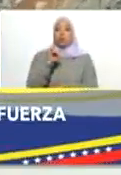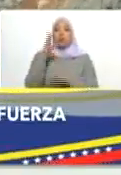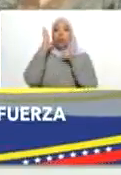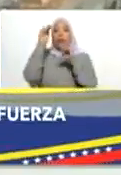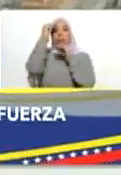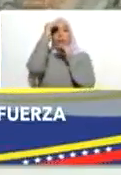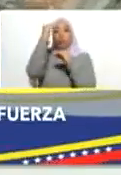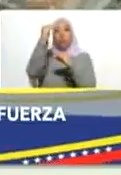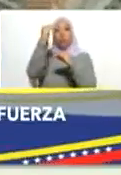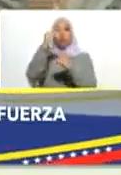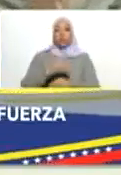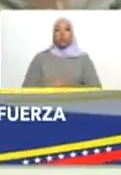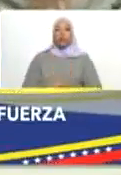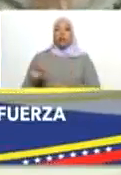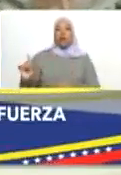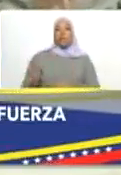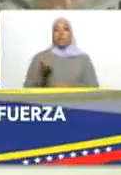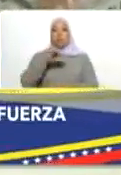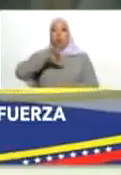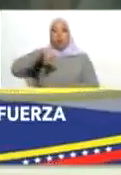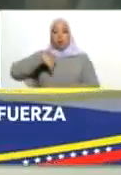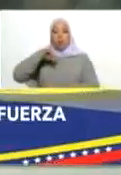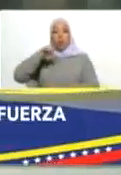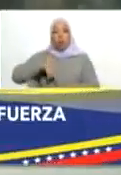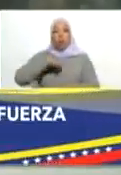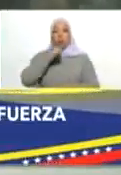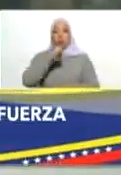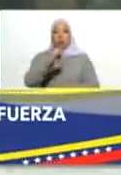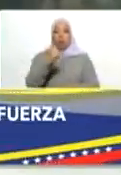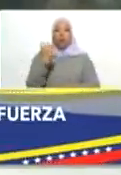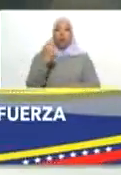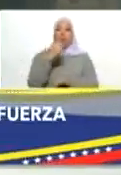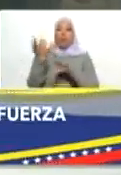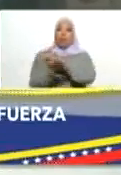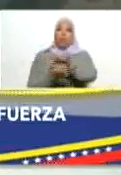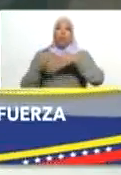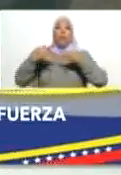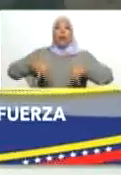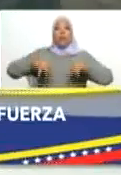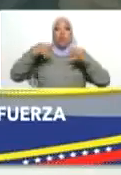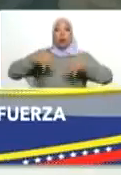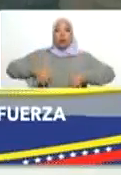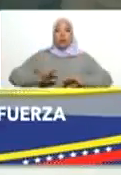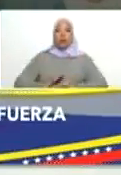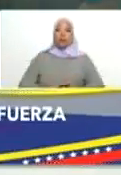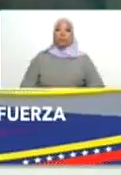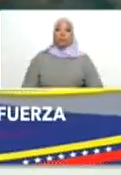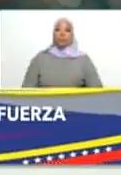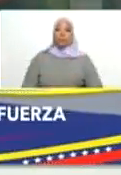atención primaria del desastre,